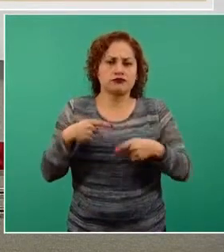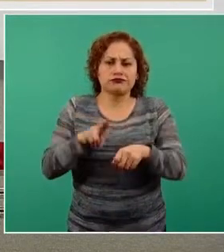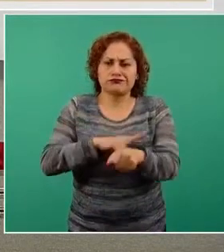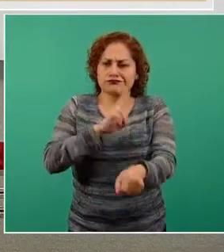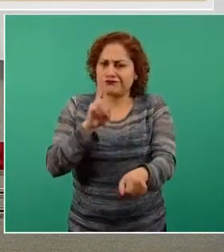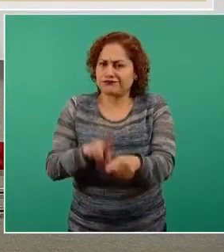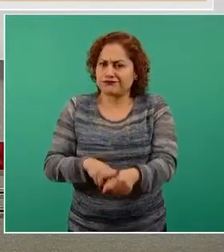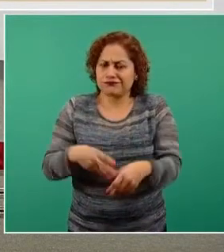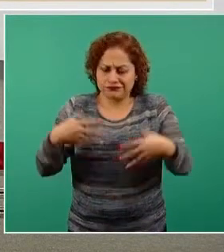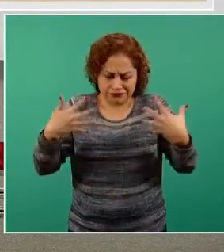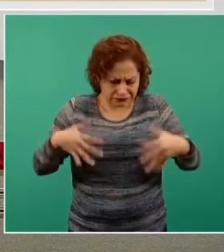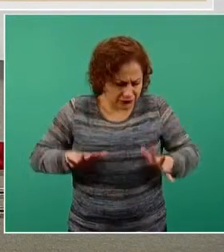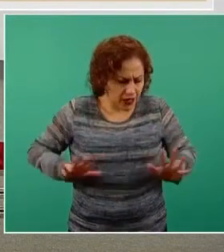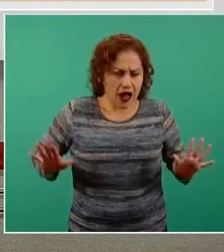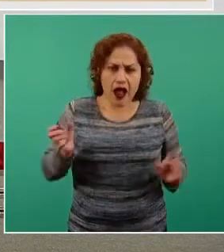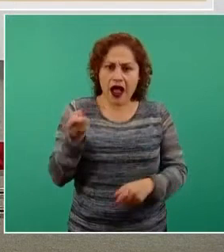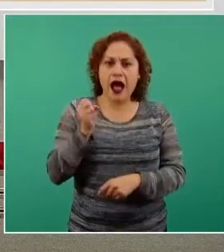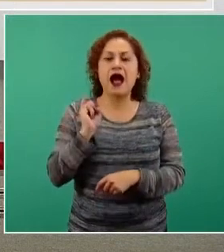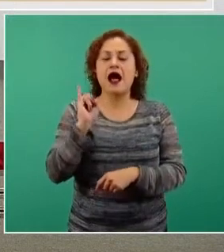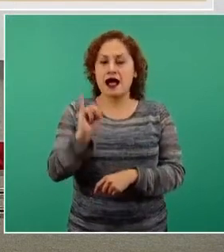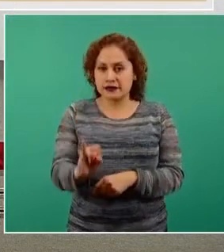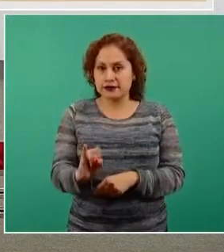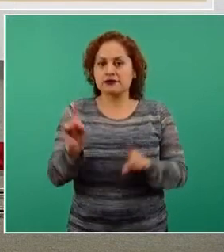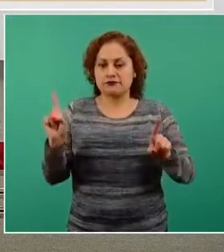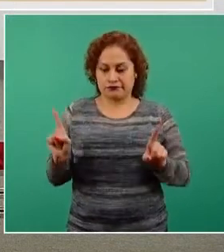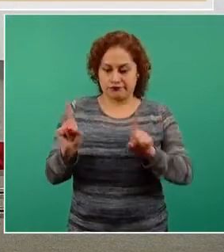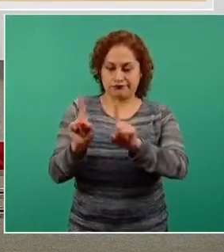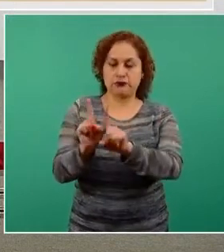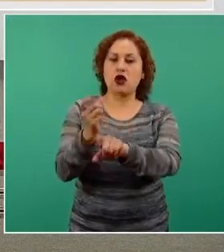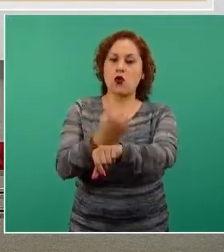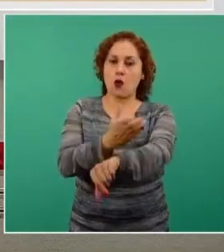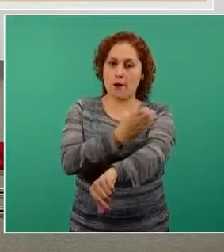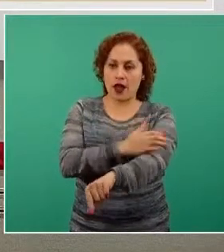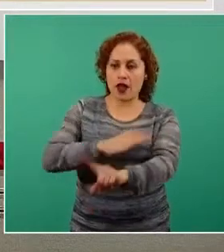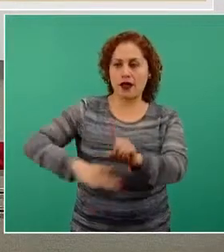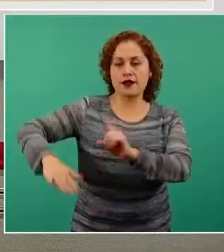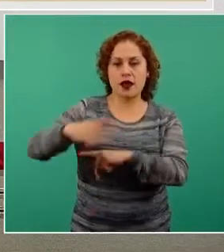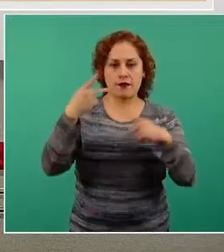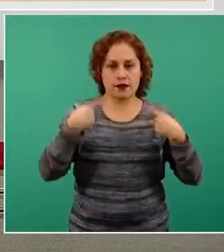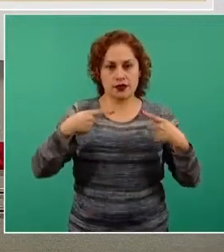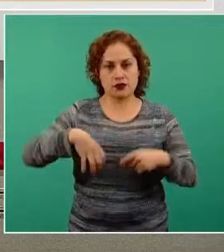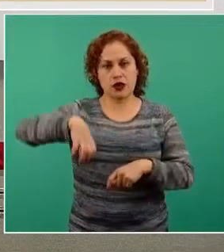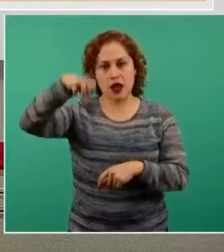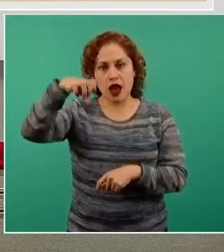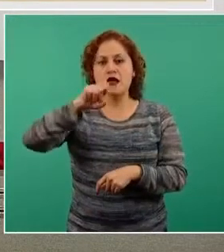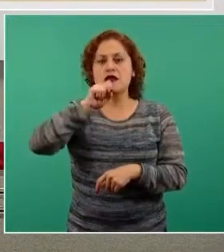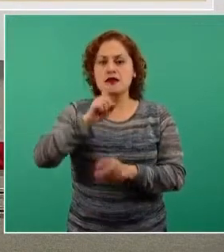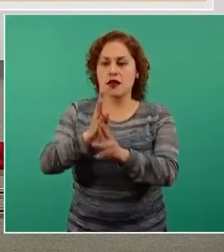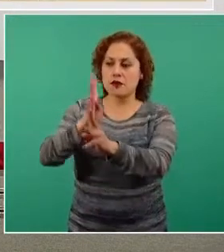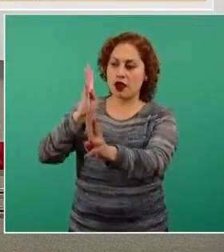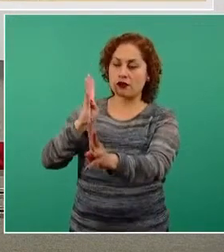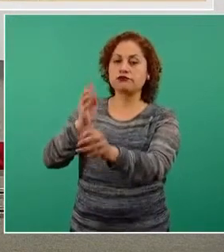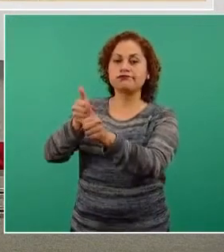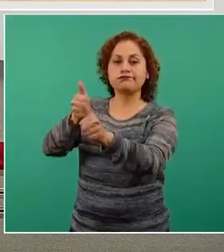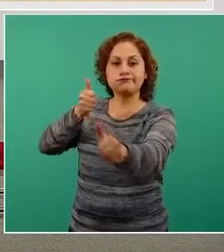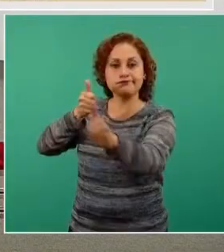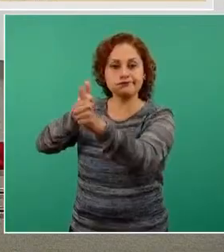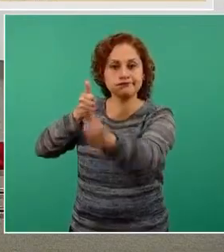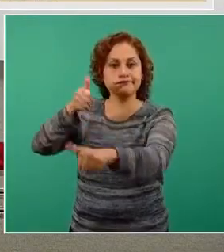sobre todo, pues mantengan su sana distancia. Si me das la siguiente, por favor.